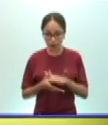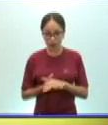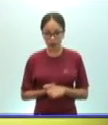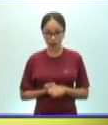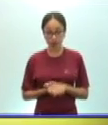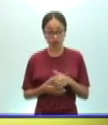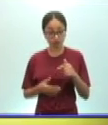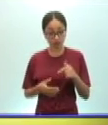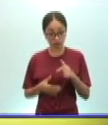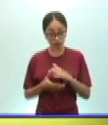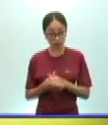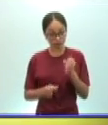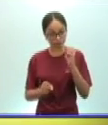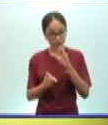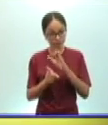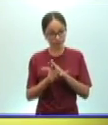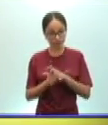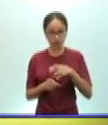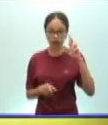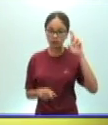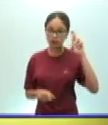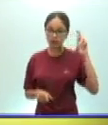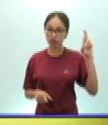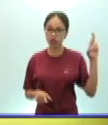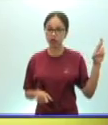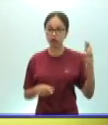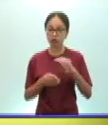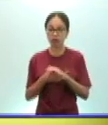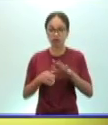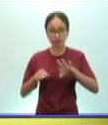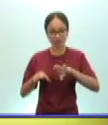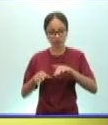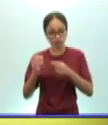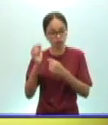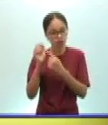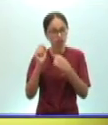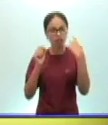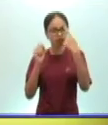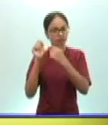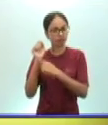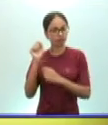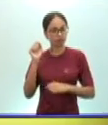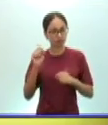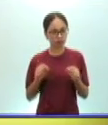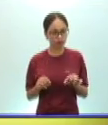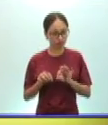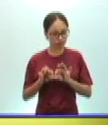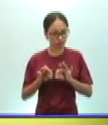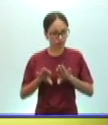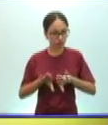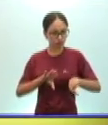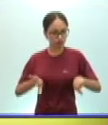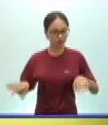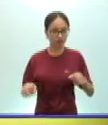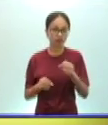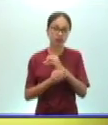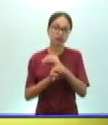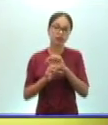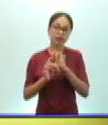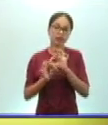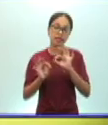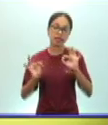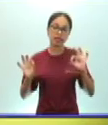a comenzar recordando aspectos relacionados con la decantación simple, y para eso quiero invitarlos a observar la